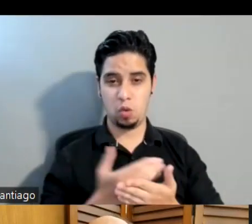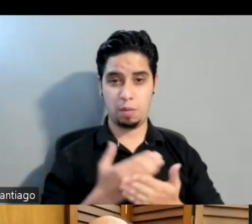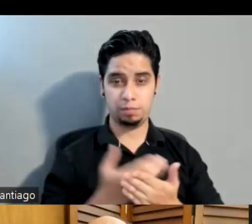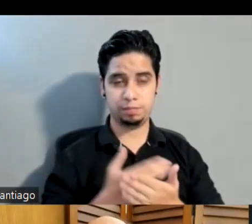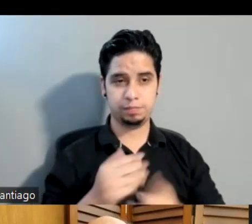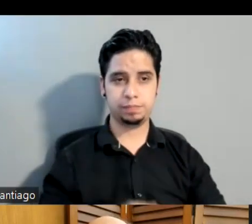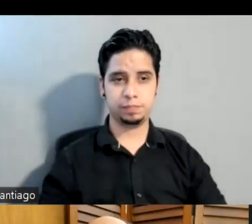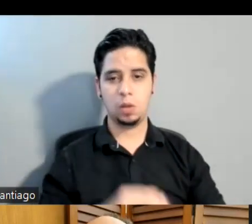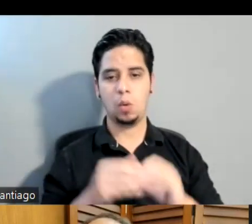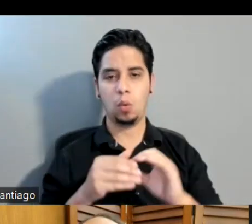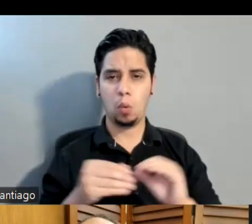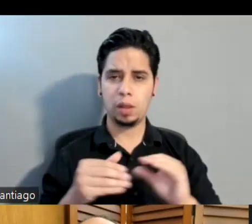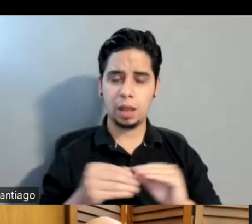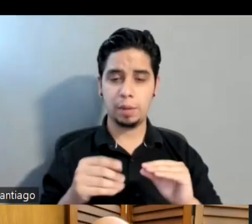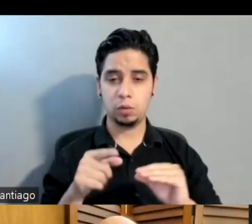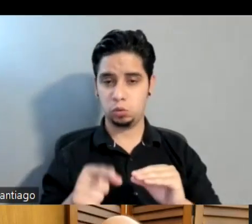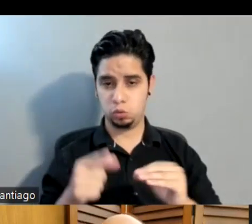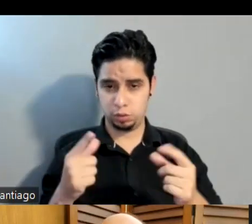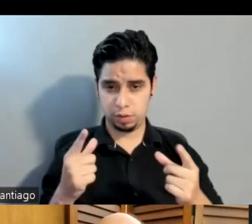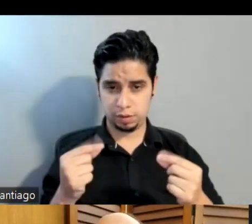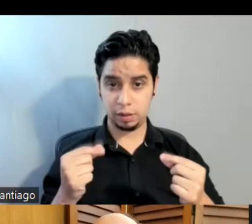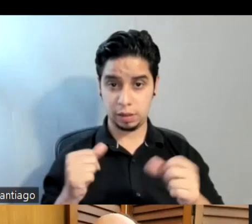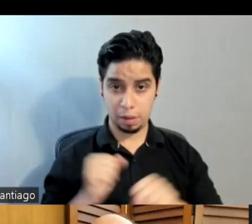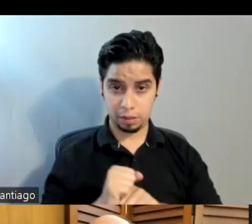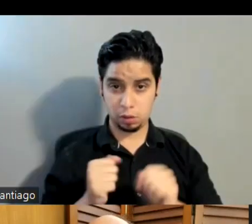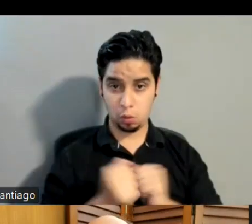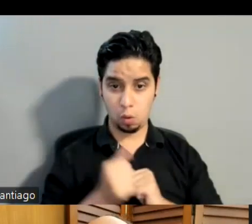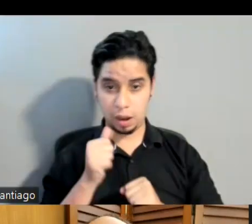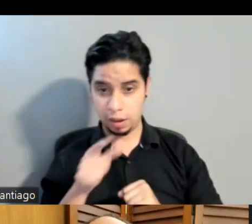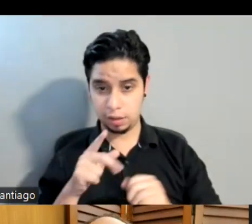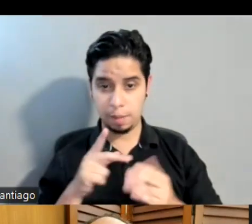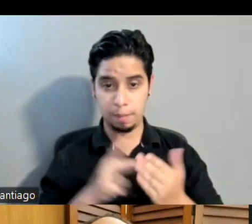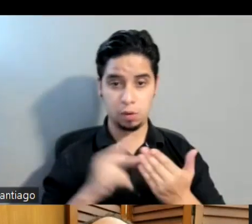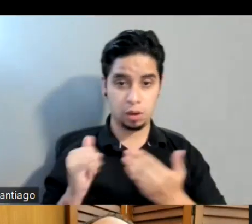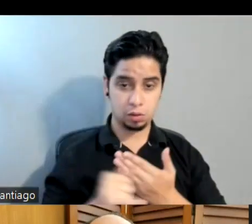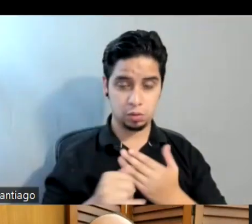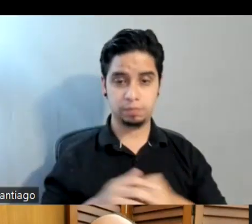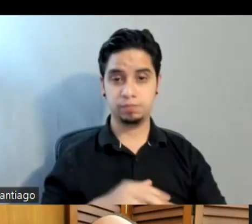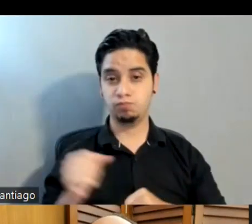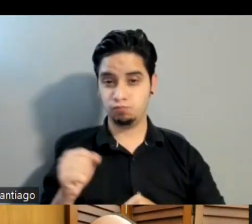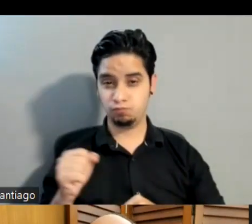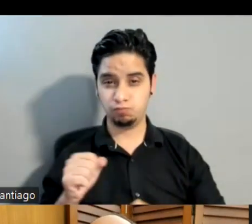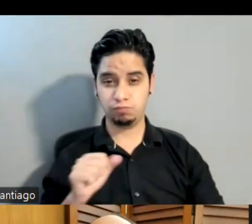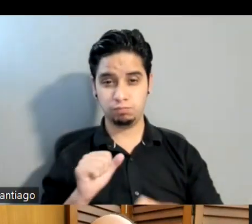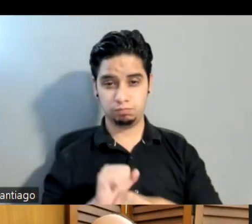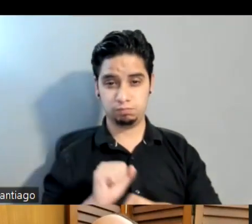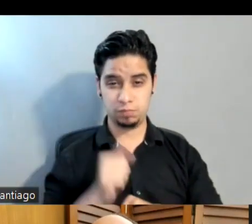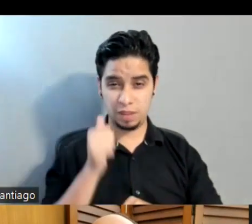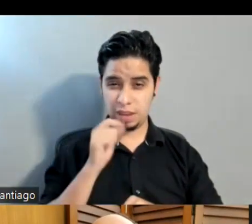Pues entonces, cuéntame, tú ibas a trabajaste con ella. En ese proyecto. Trabajé con Tere en ese proyecto.